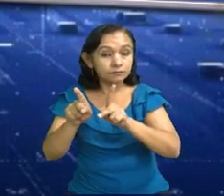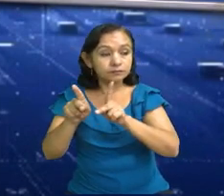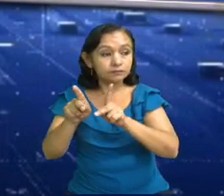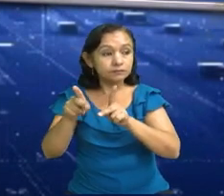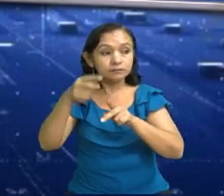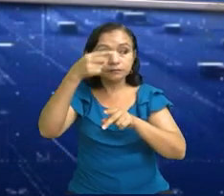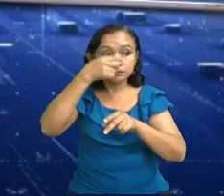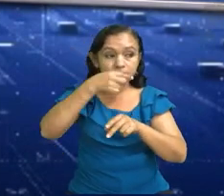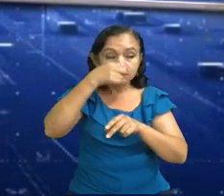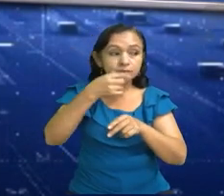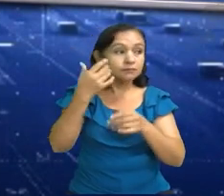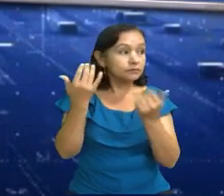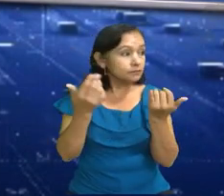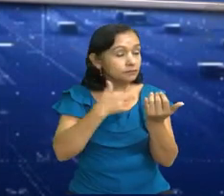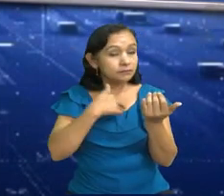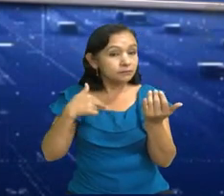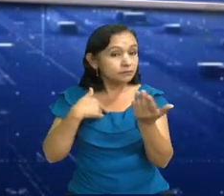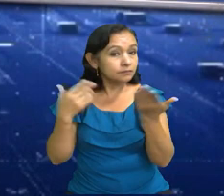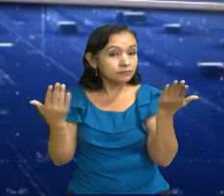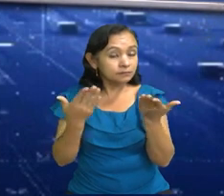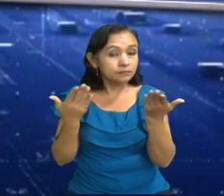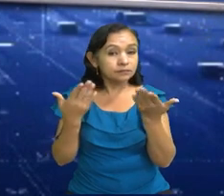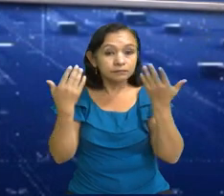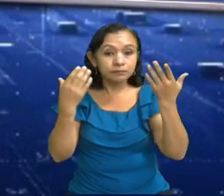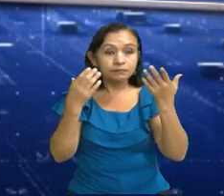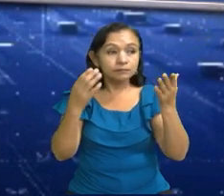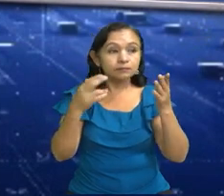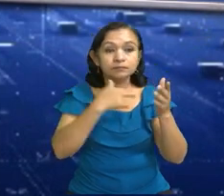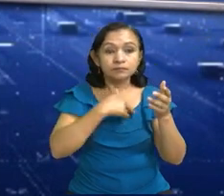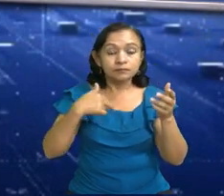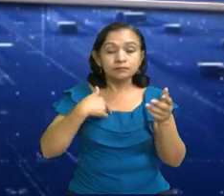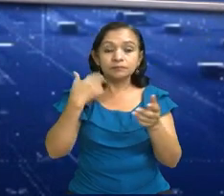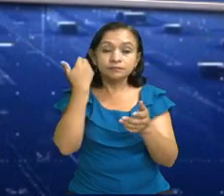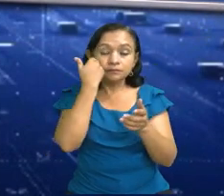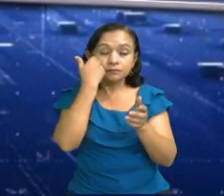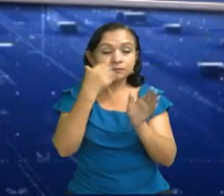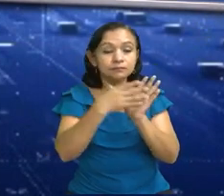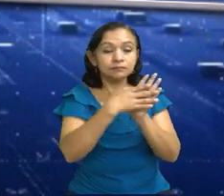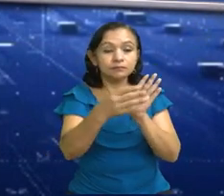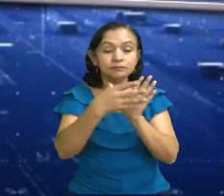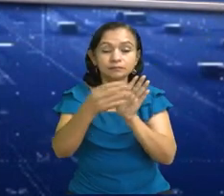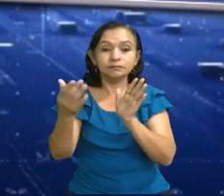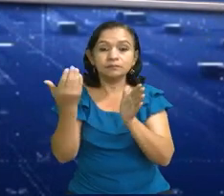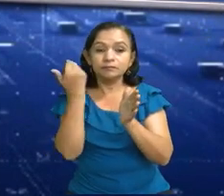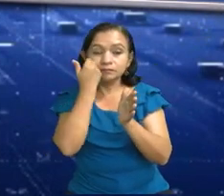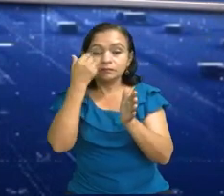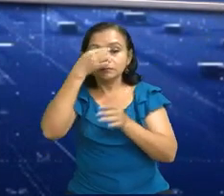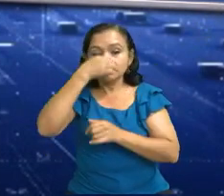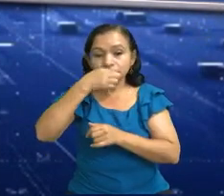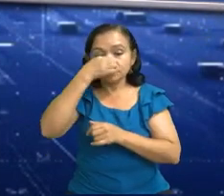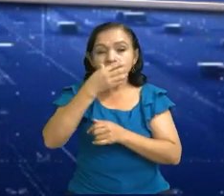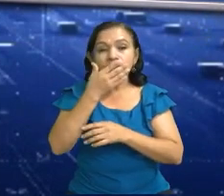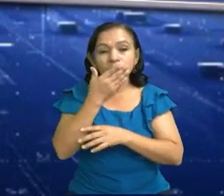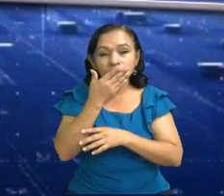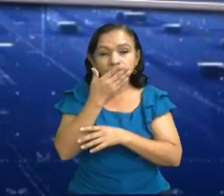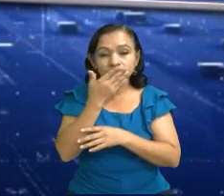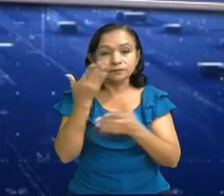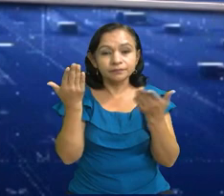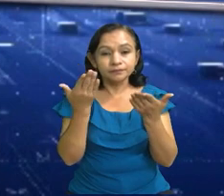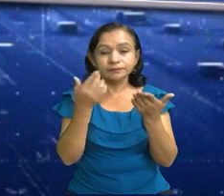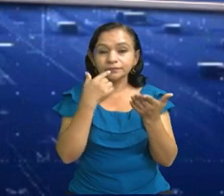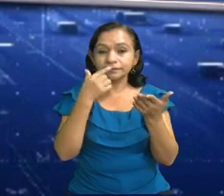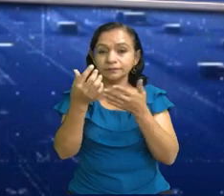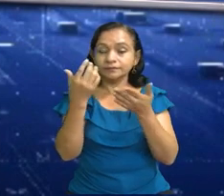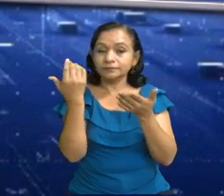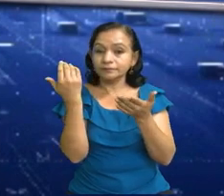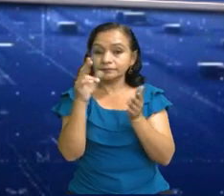está sana toca esos mismos objetos, evite contaminarse de cualquier enfermedad respiratoria, sobre todo en este caso que este es un virus